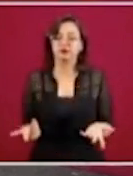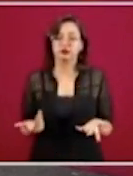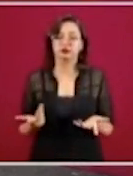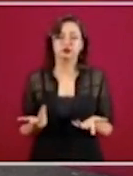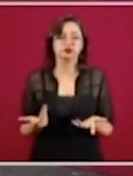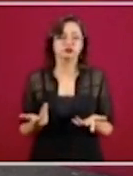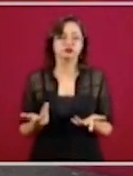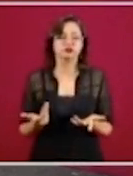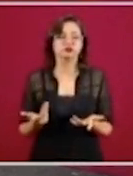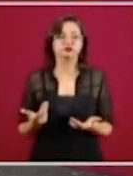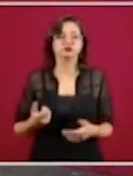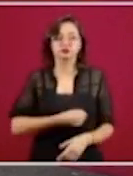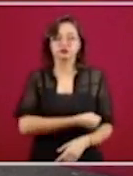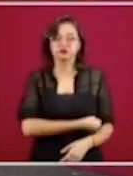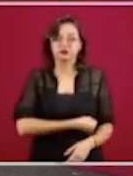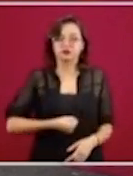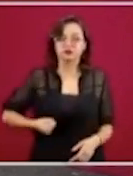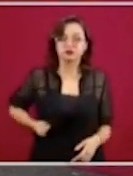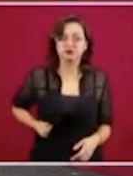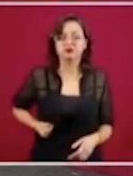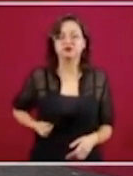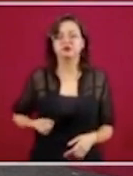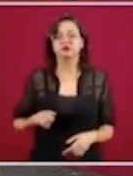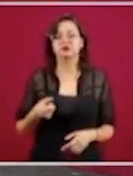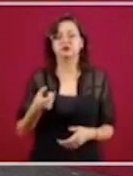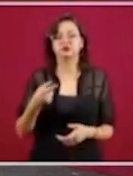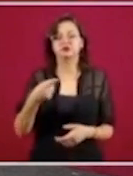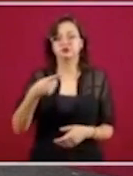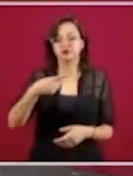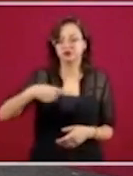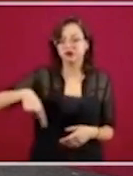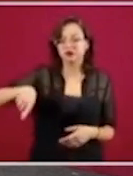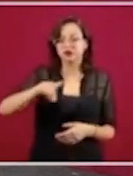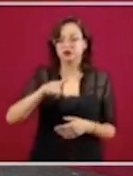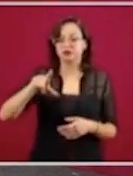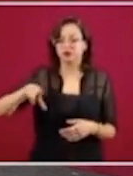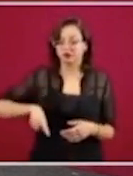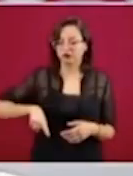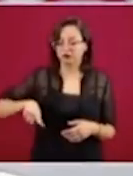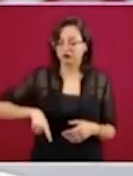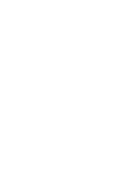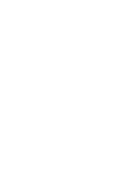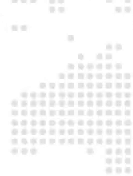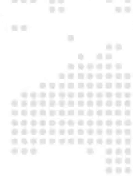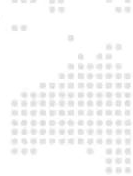menos al pueblo mantener al gobierno.